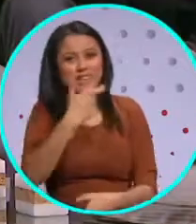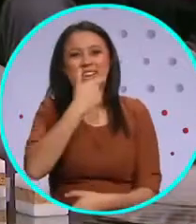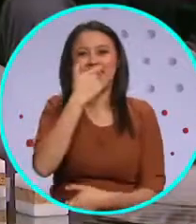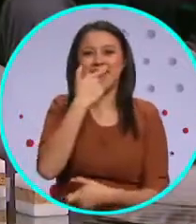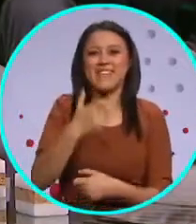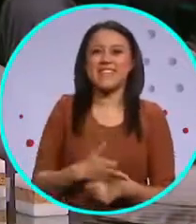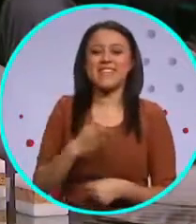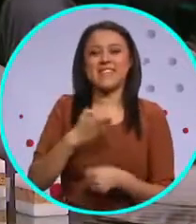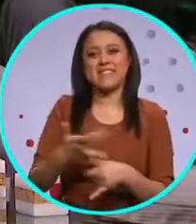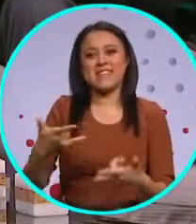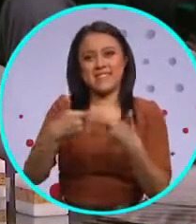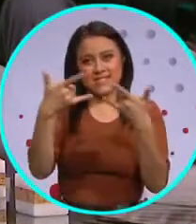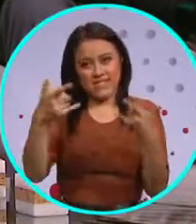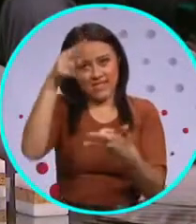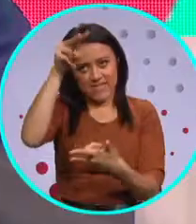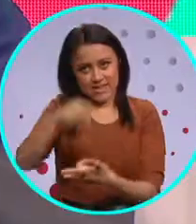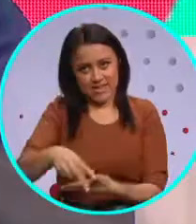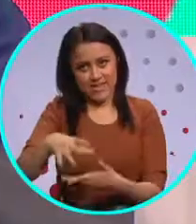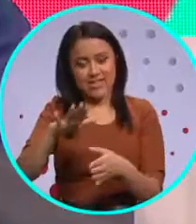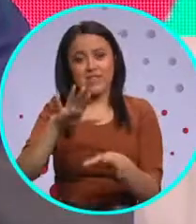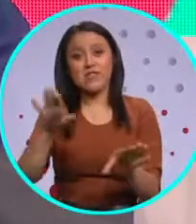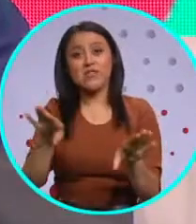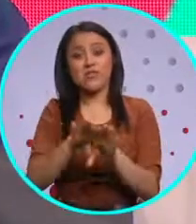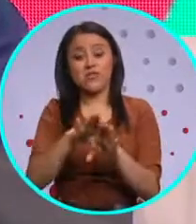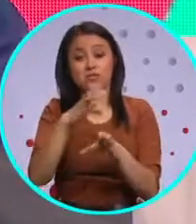reales soluciones reales